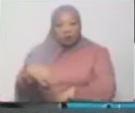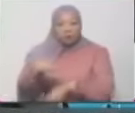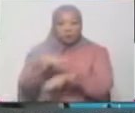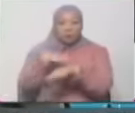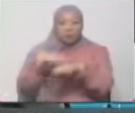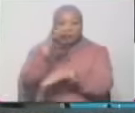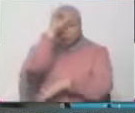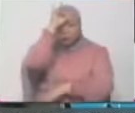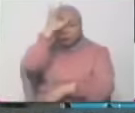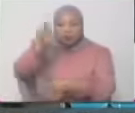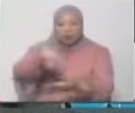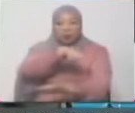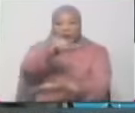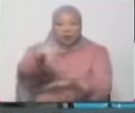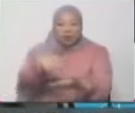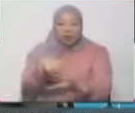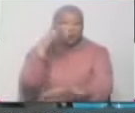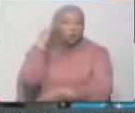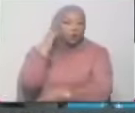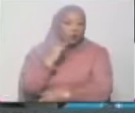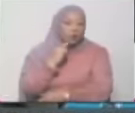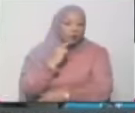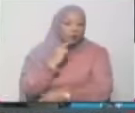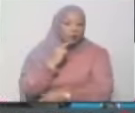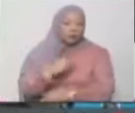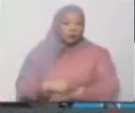Milicia Nacional Bolivariana.